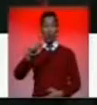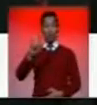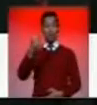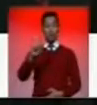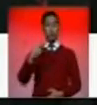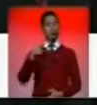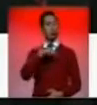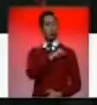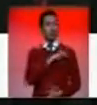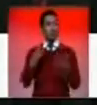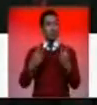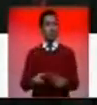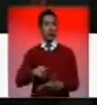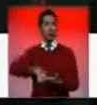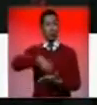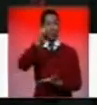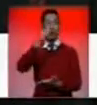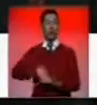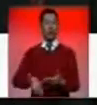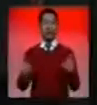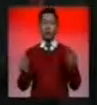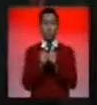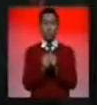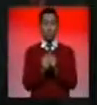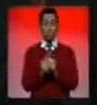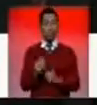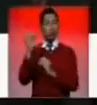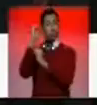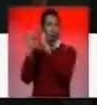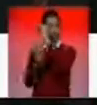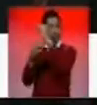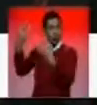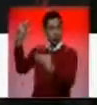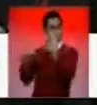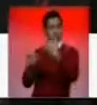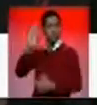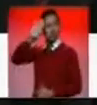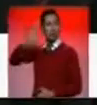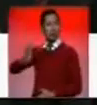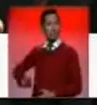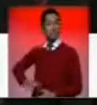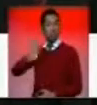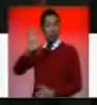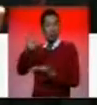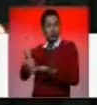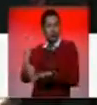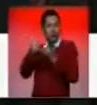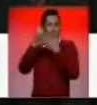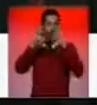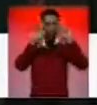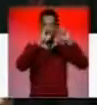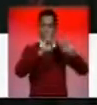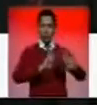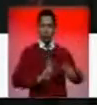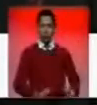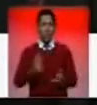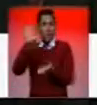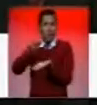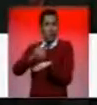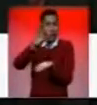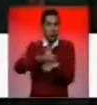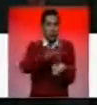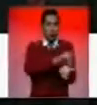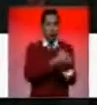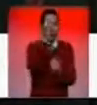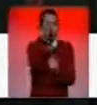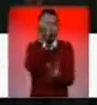tenemos contactos también con estudios jurídicos en Brasil, para que luego ellos continúen recopilando toda la